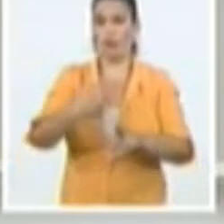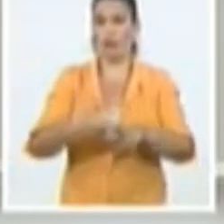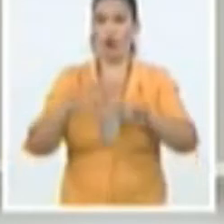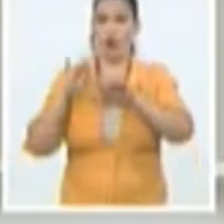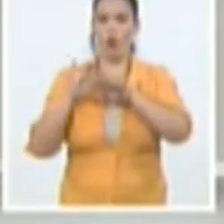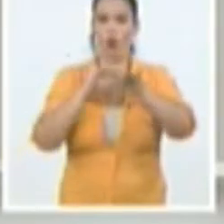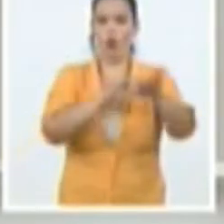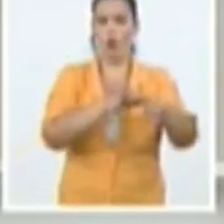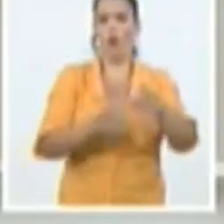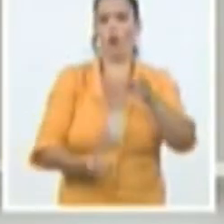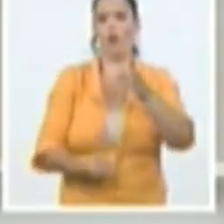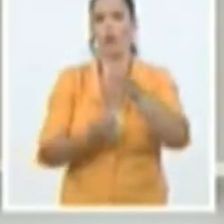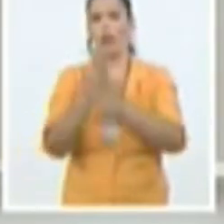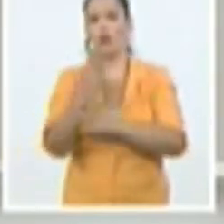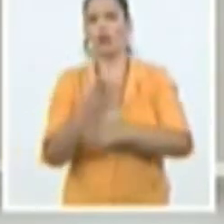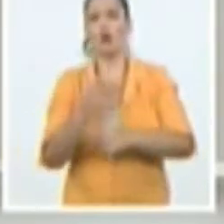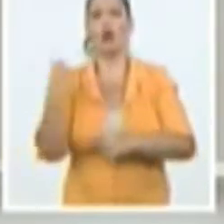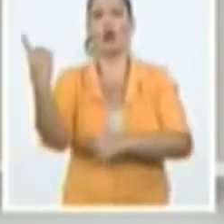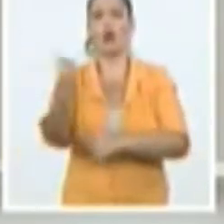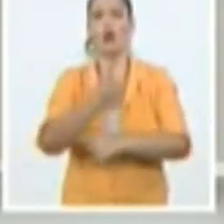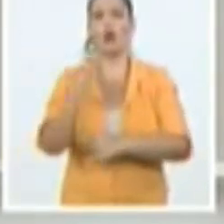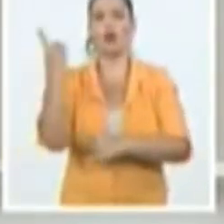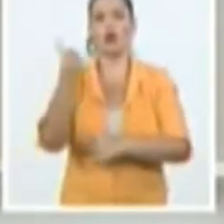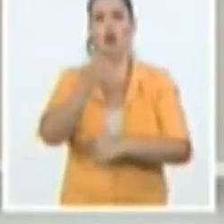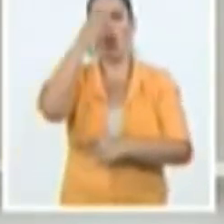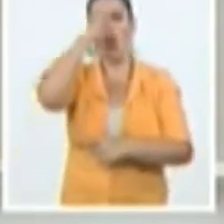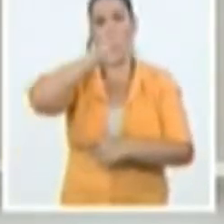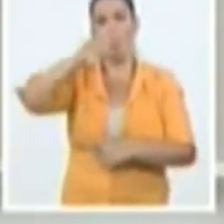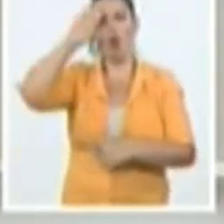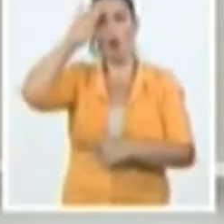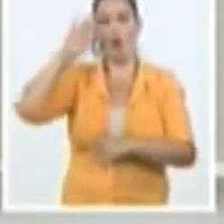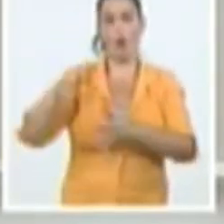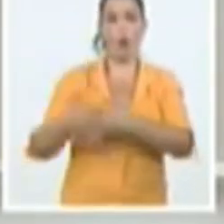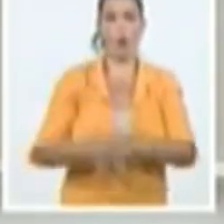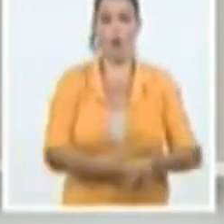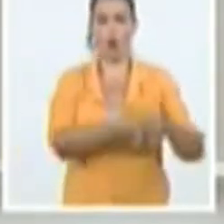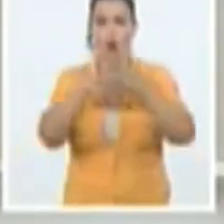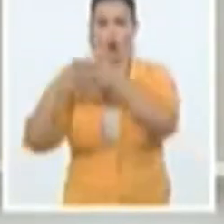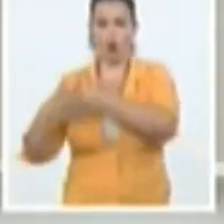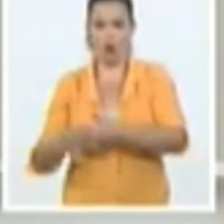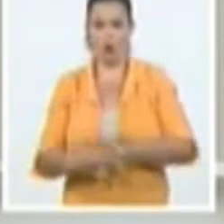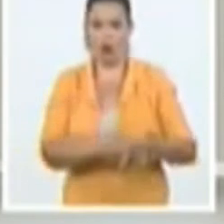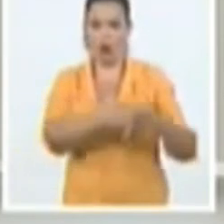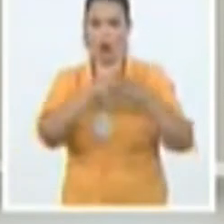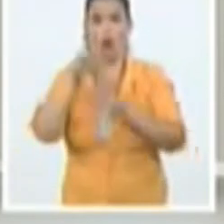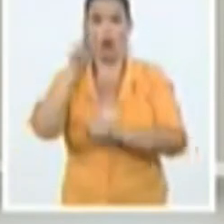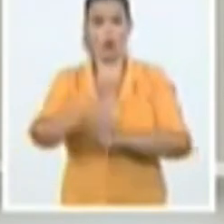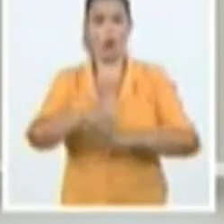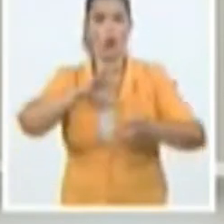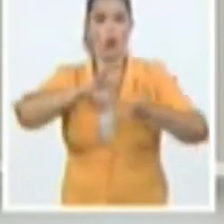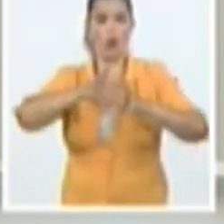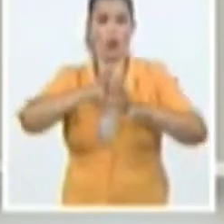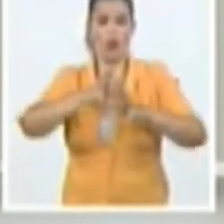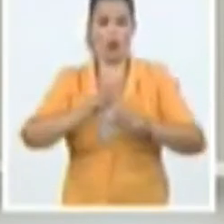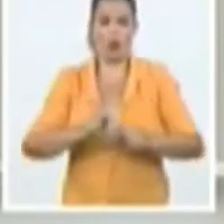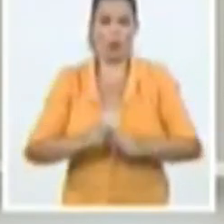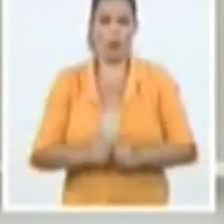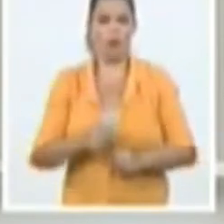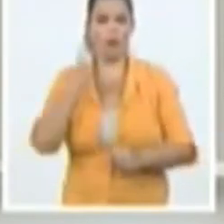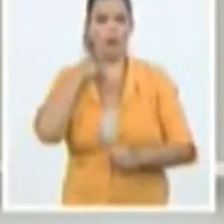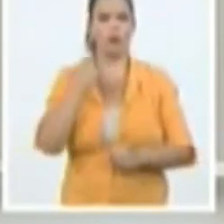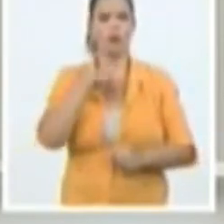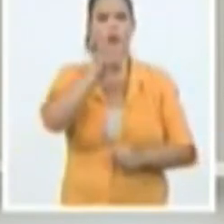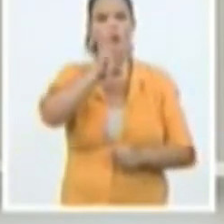Nacional Cubano-Americana, punta de lanza de las políticas anticubanas desde la década de los 80